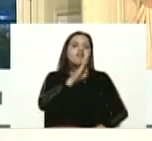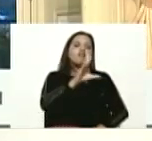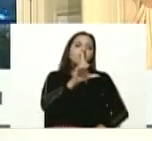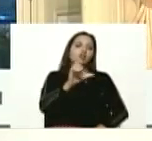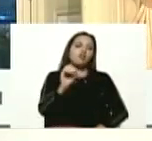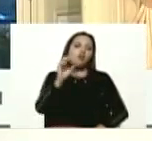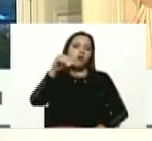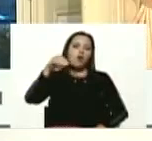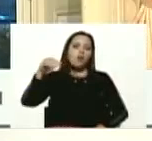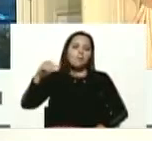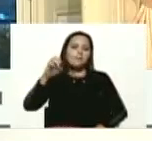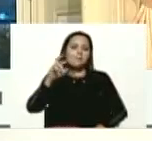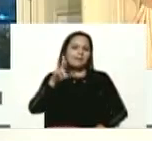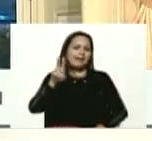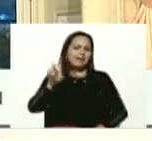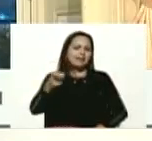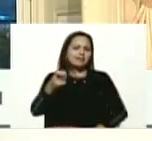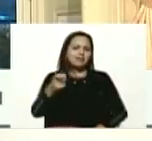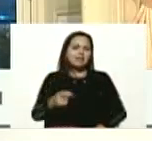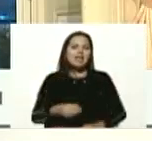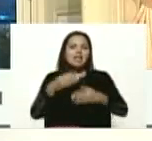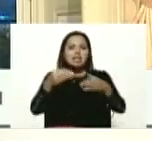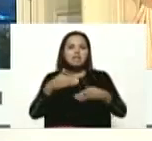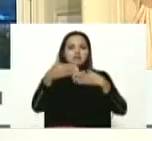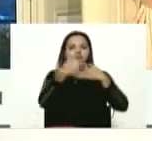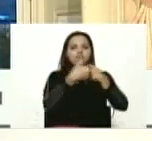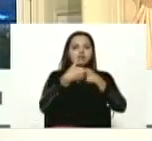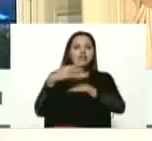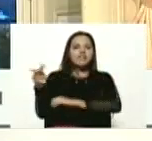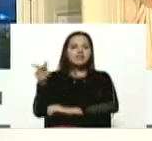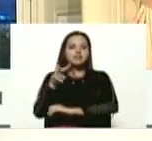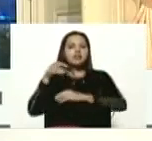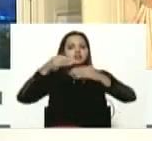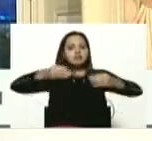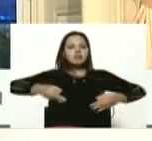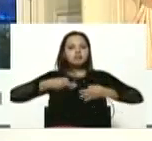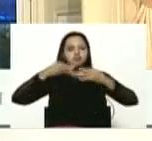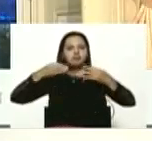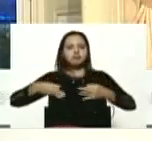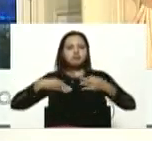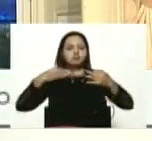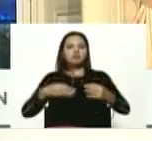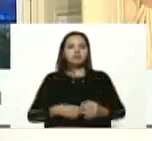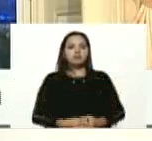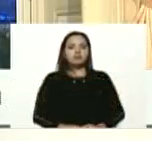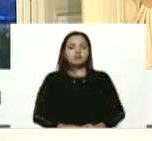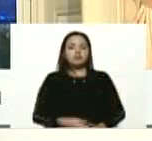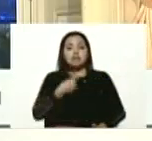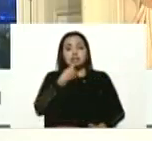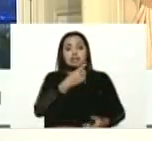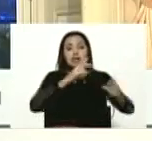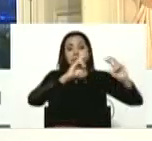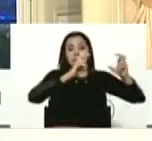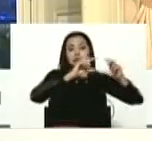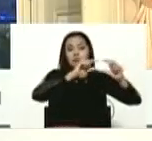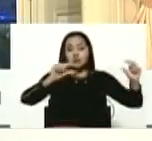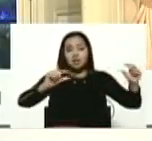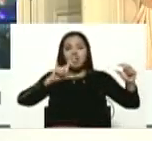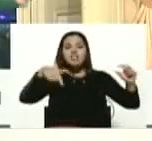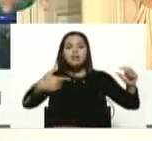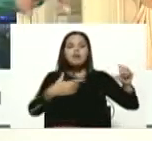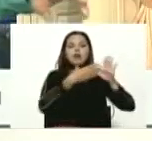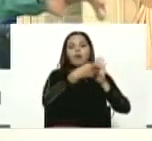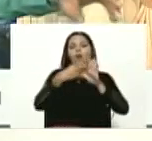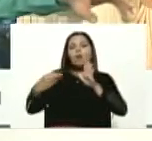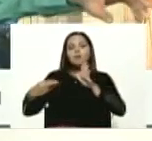siempre sacando titulares contra Venezuela, Bloomberg, bueno, saca ese titular y entonces lo reproduce en todo